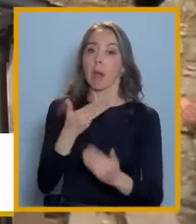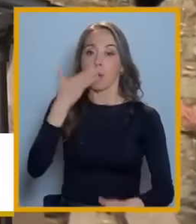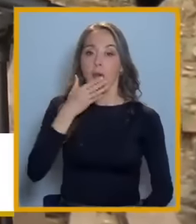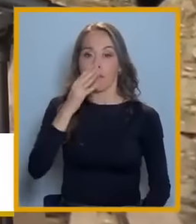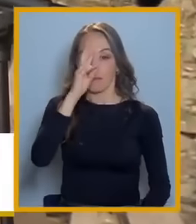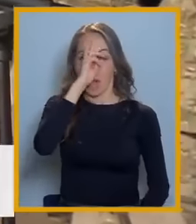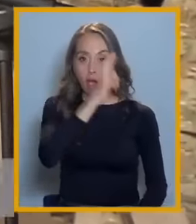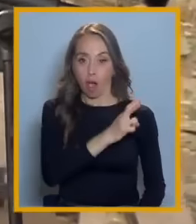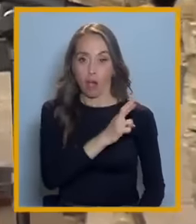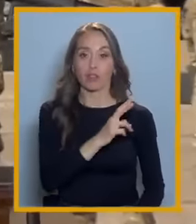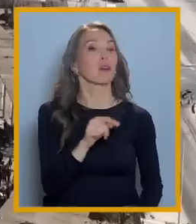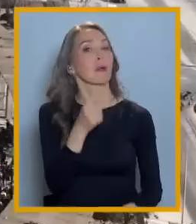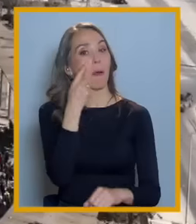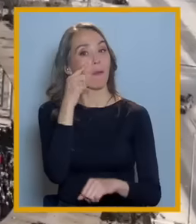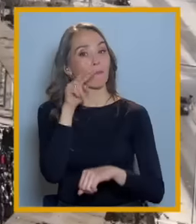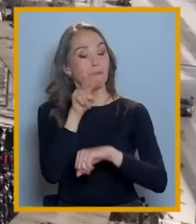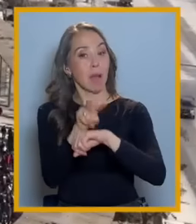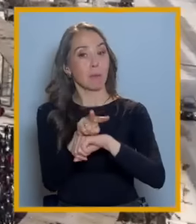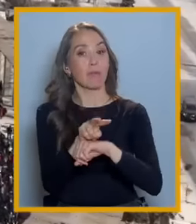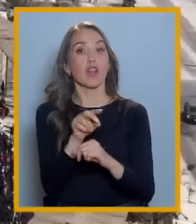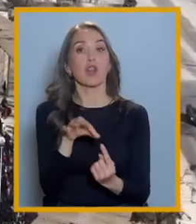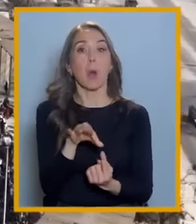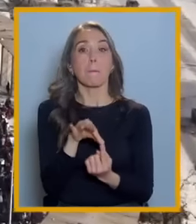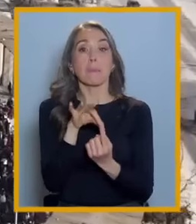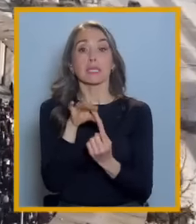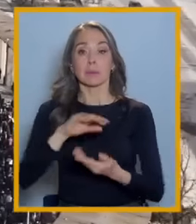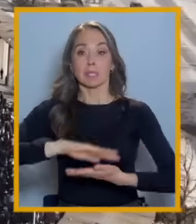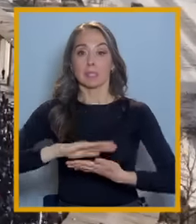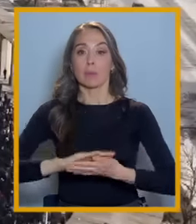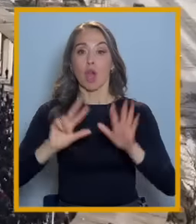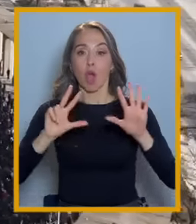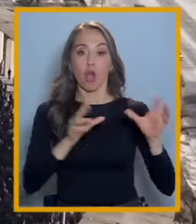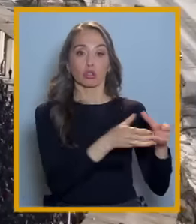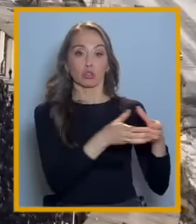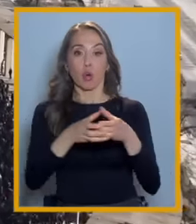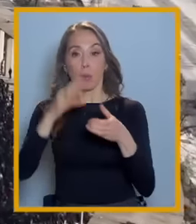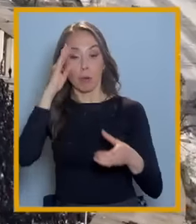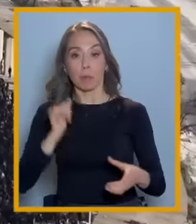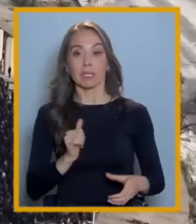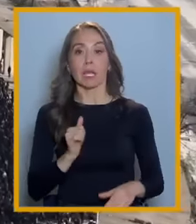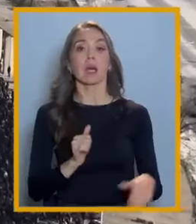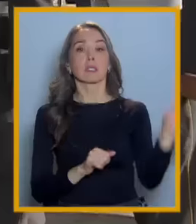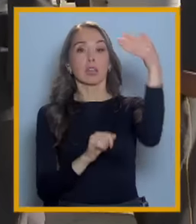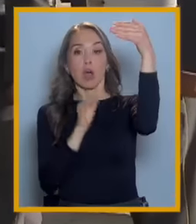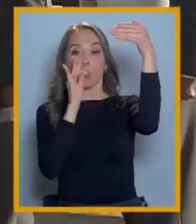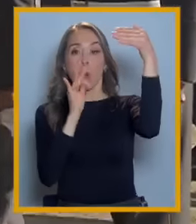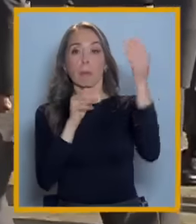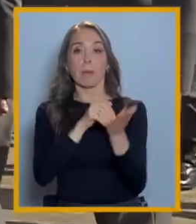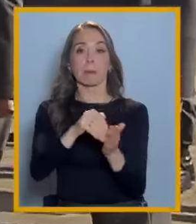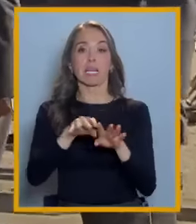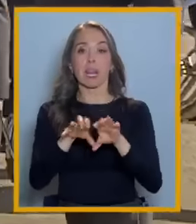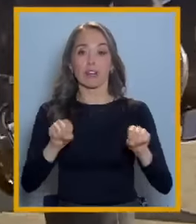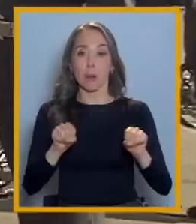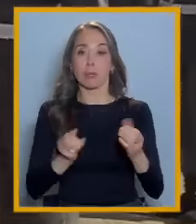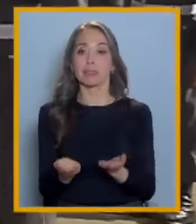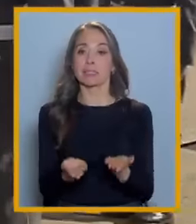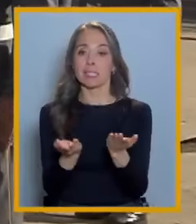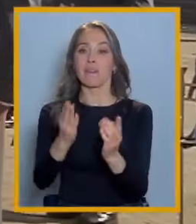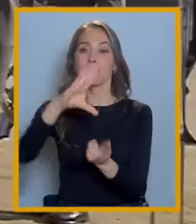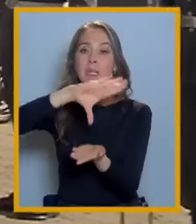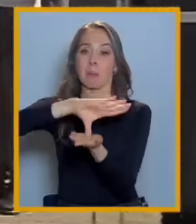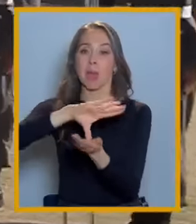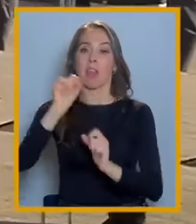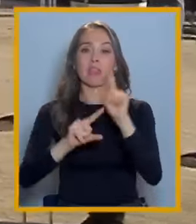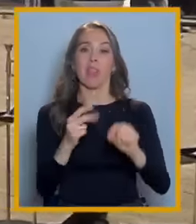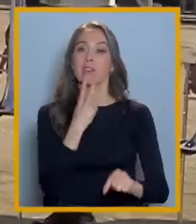A continuación presenciaremos la parte principal de esta ceremonia. 8 batallones que jurarán el compromiso de miles de jóvenes para servir al país y defender